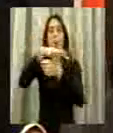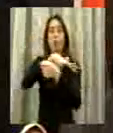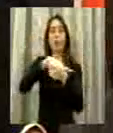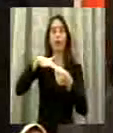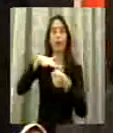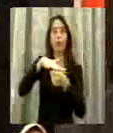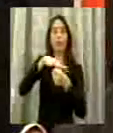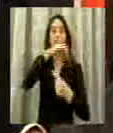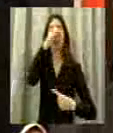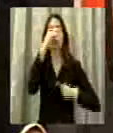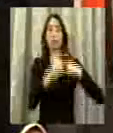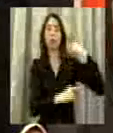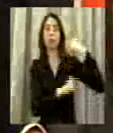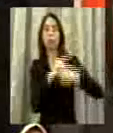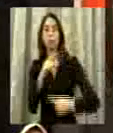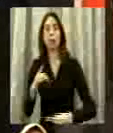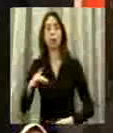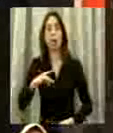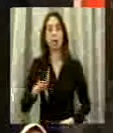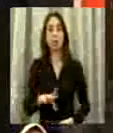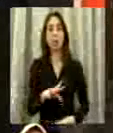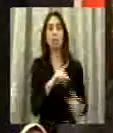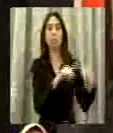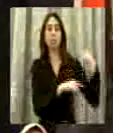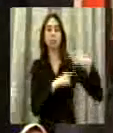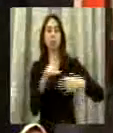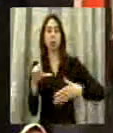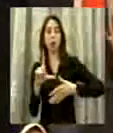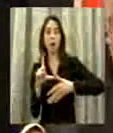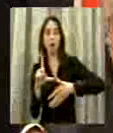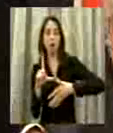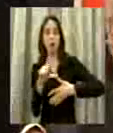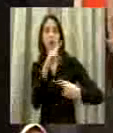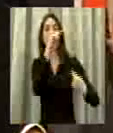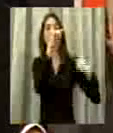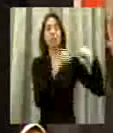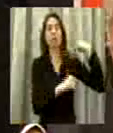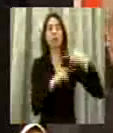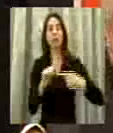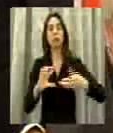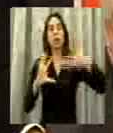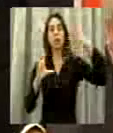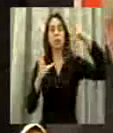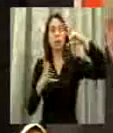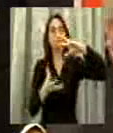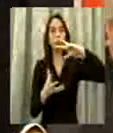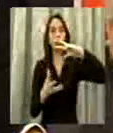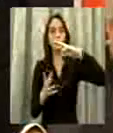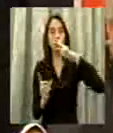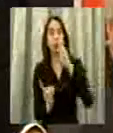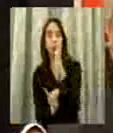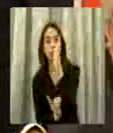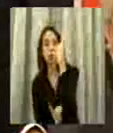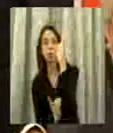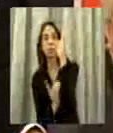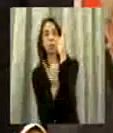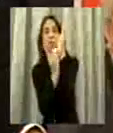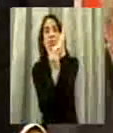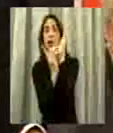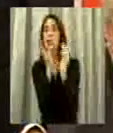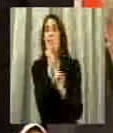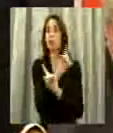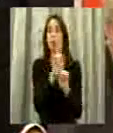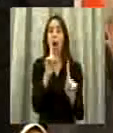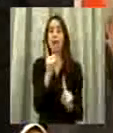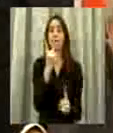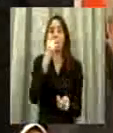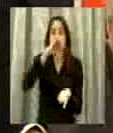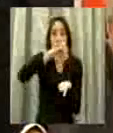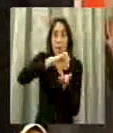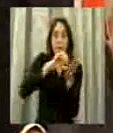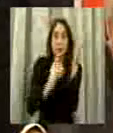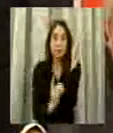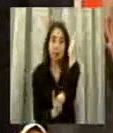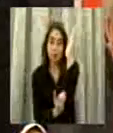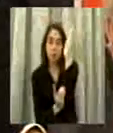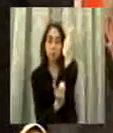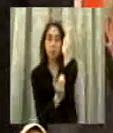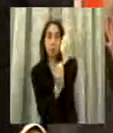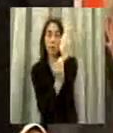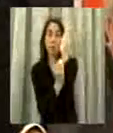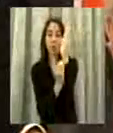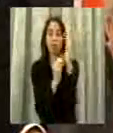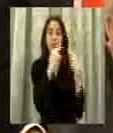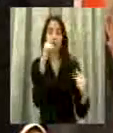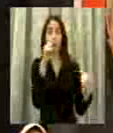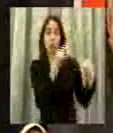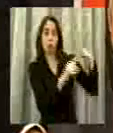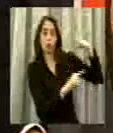condiciones de la historia de Chile, de la historia de Latinoamérica y de la historia del mundo emergente. No hay ningún país emergente que haya captado